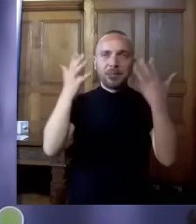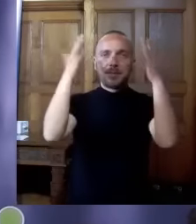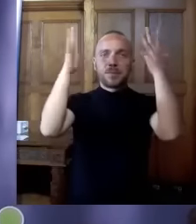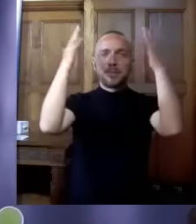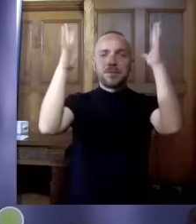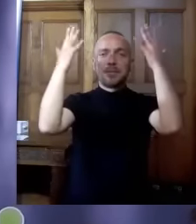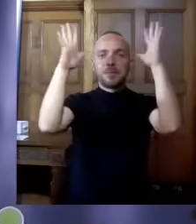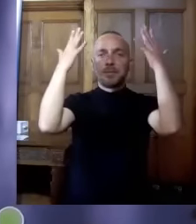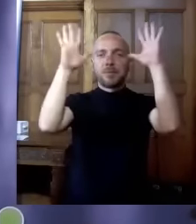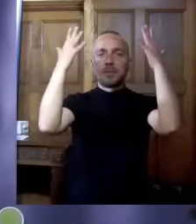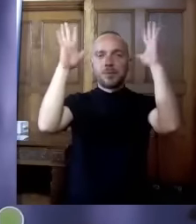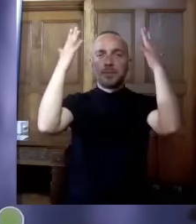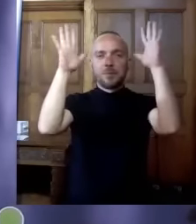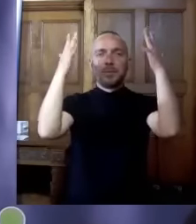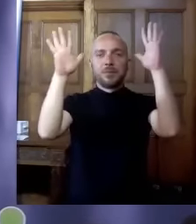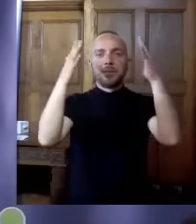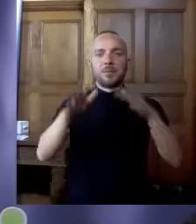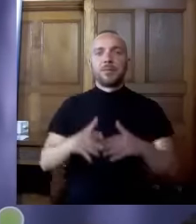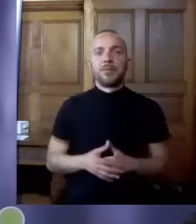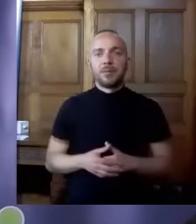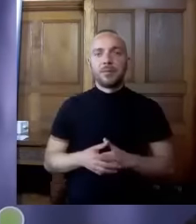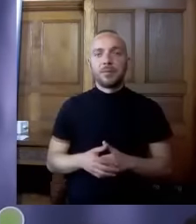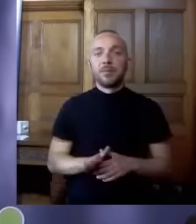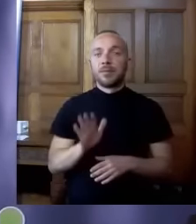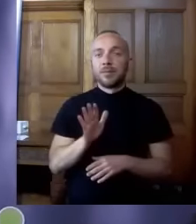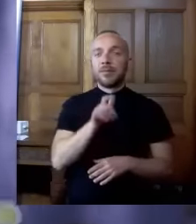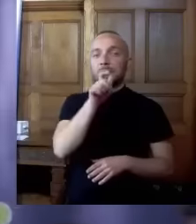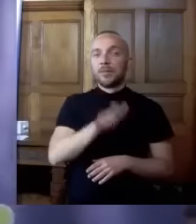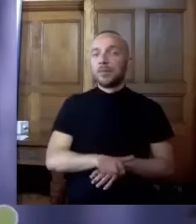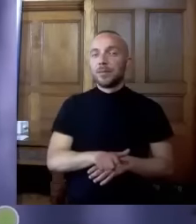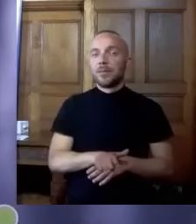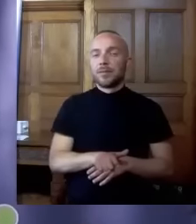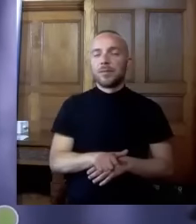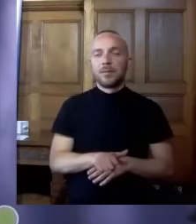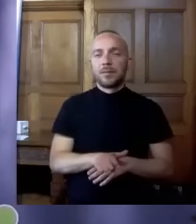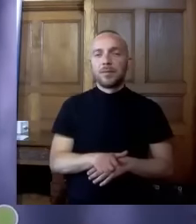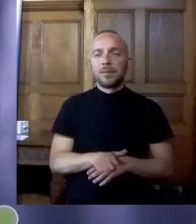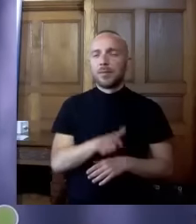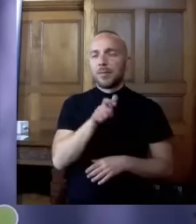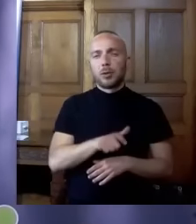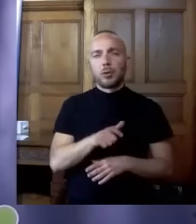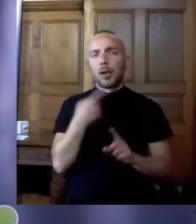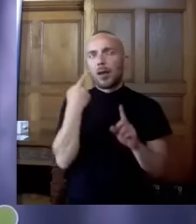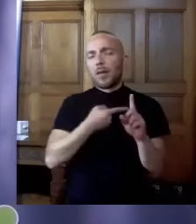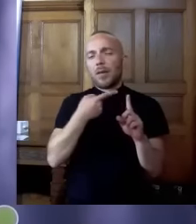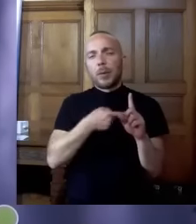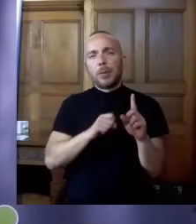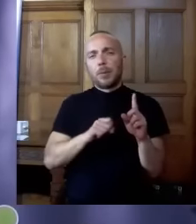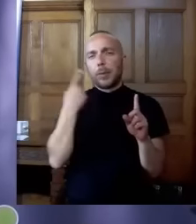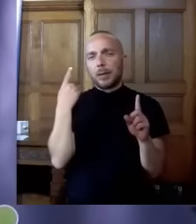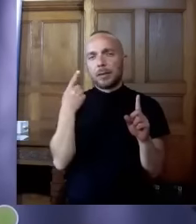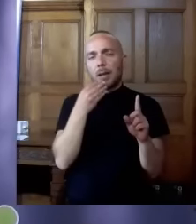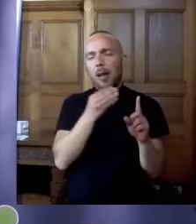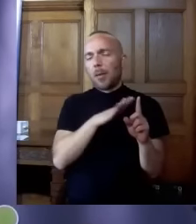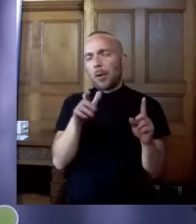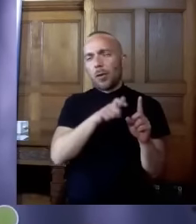presentación creo que es el la persona más referente pero también la mejor